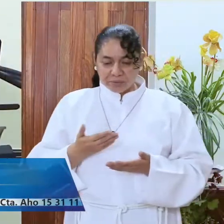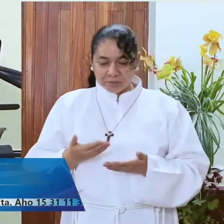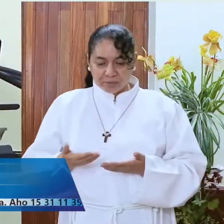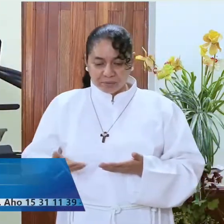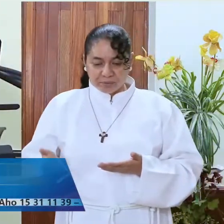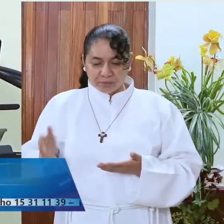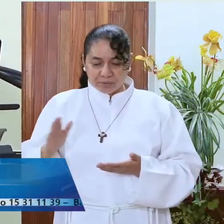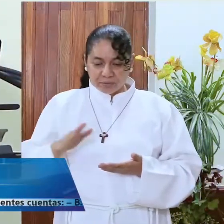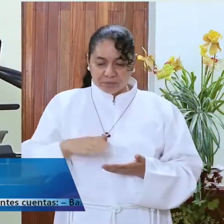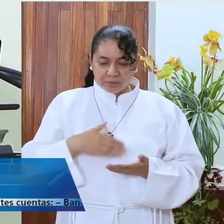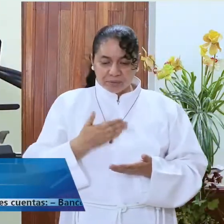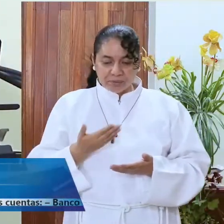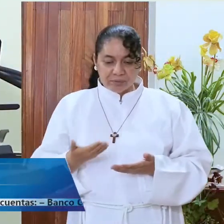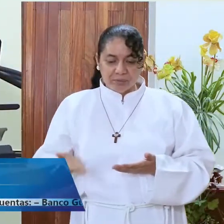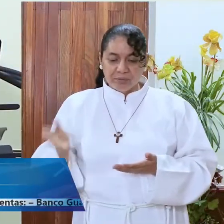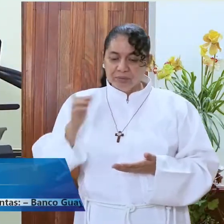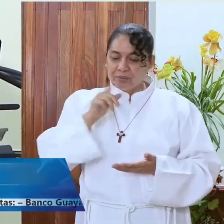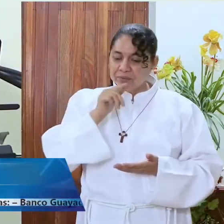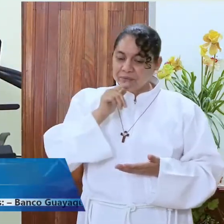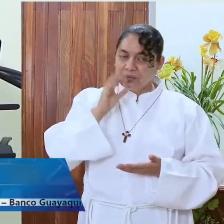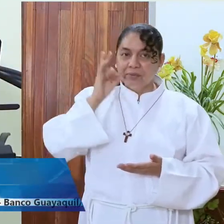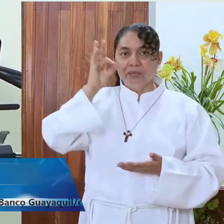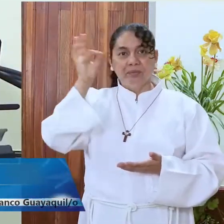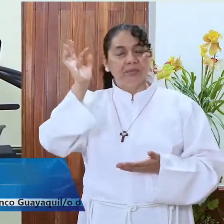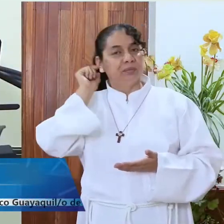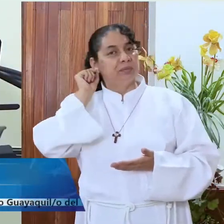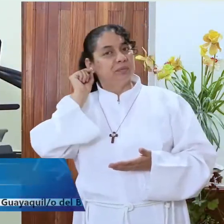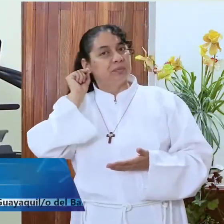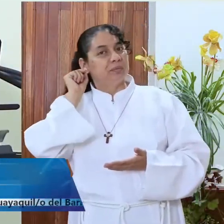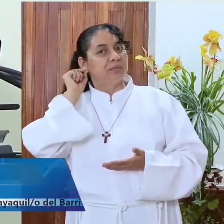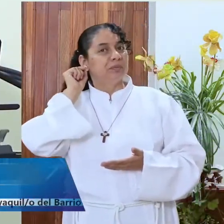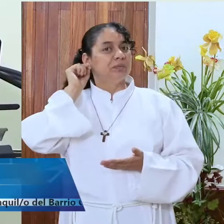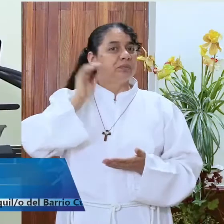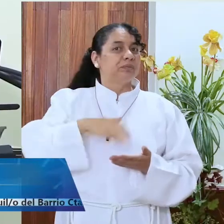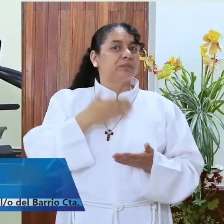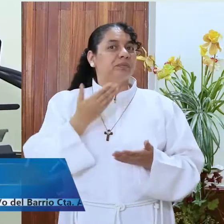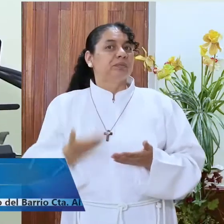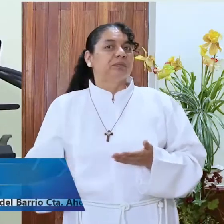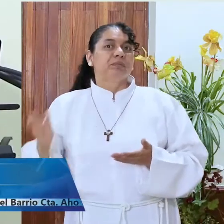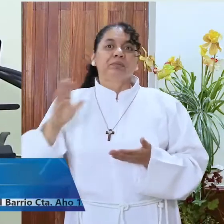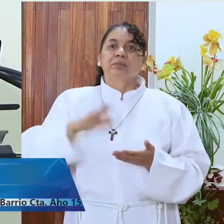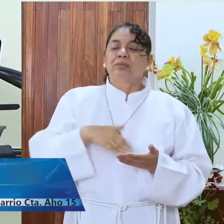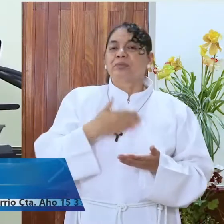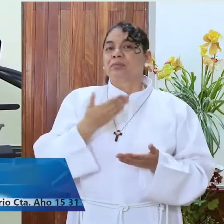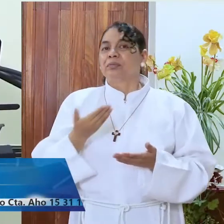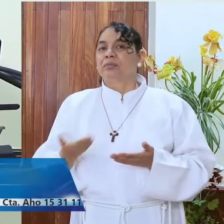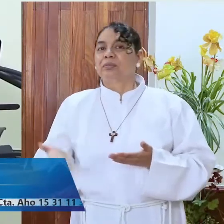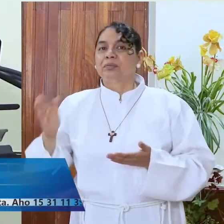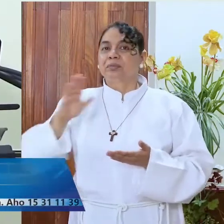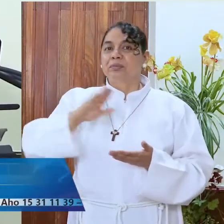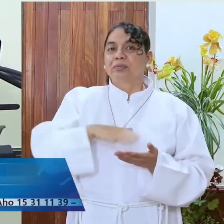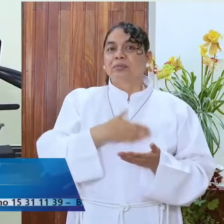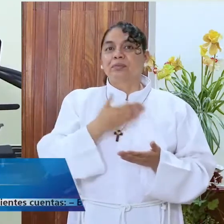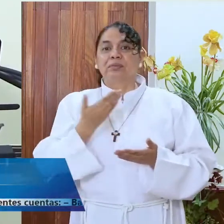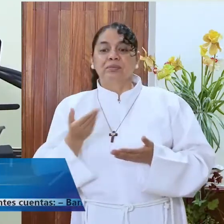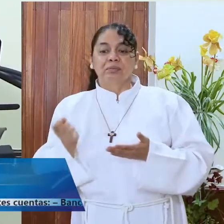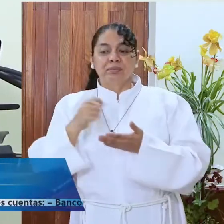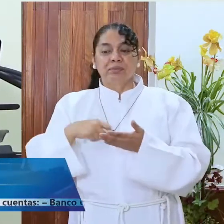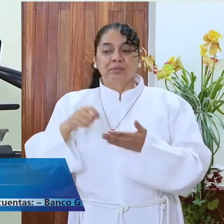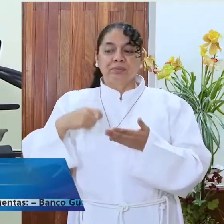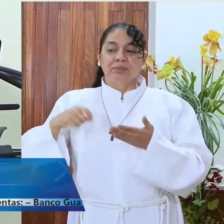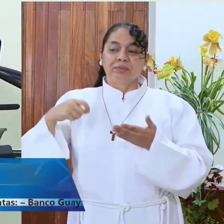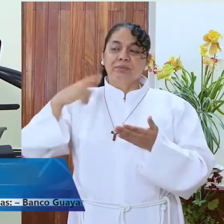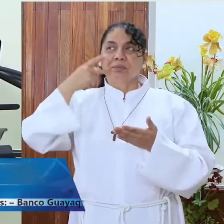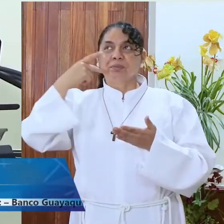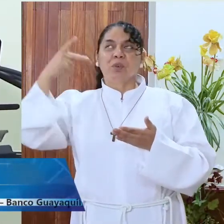quién será la mujer que a tantos inspiró los más bellos